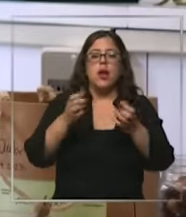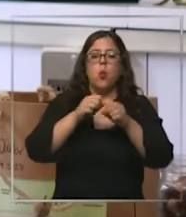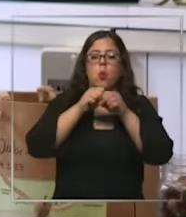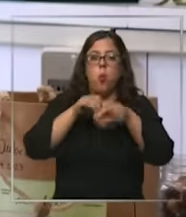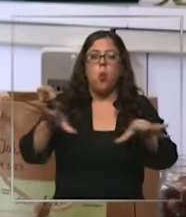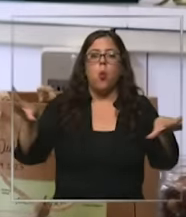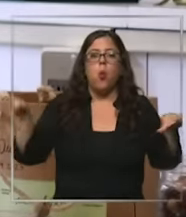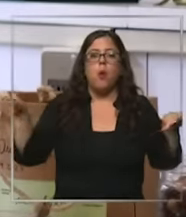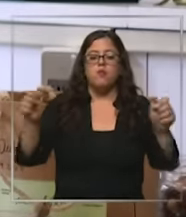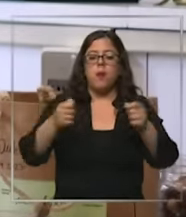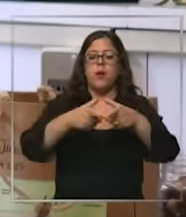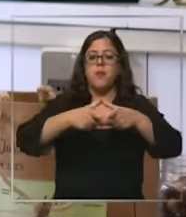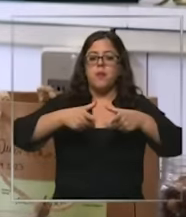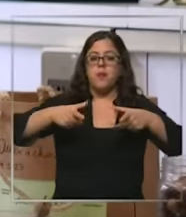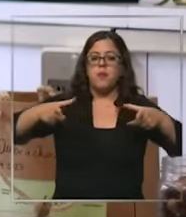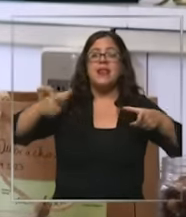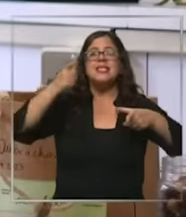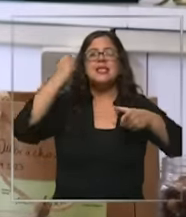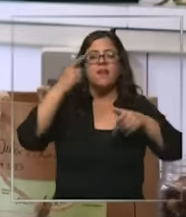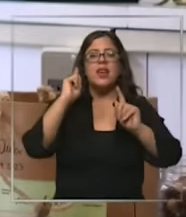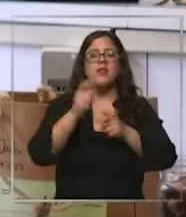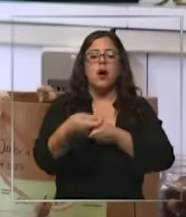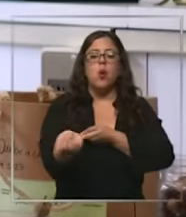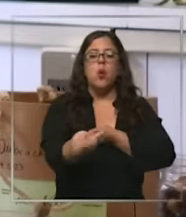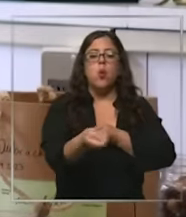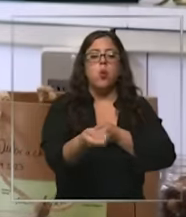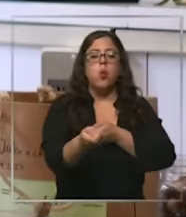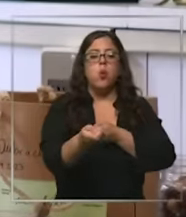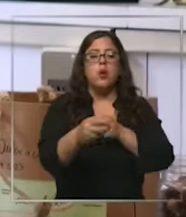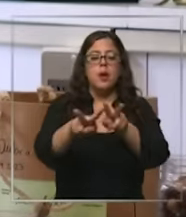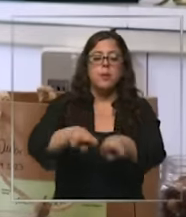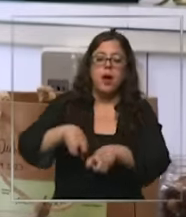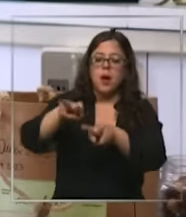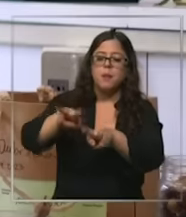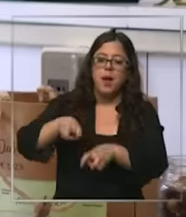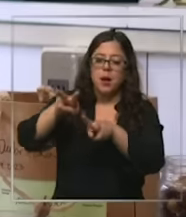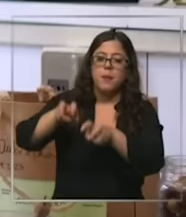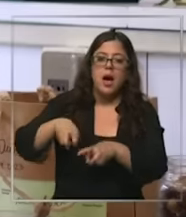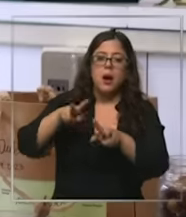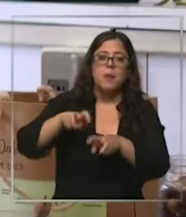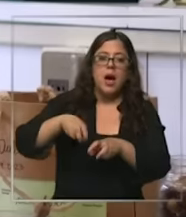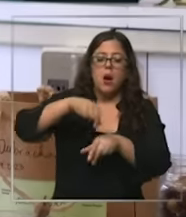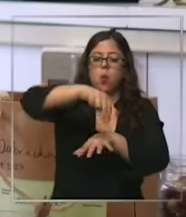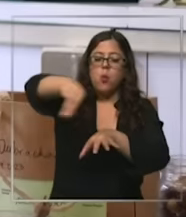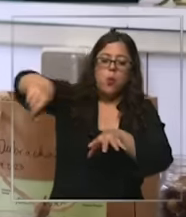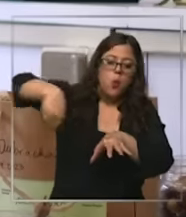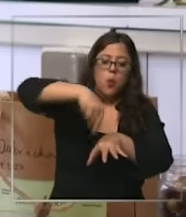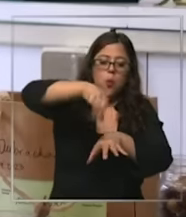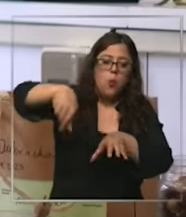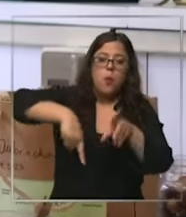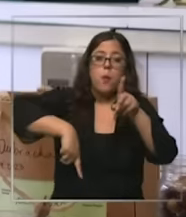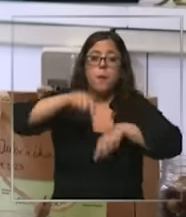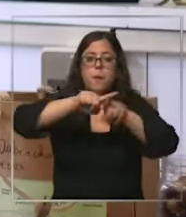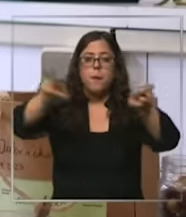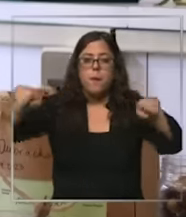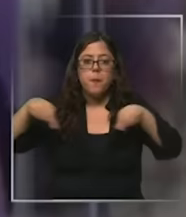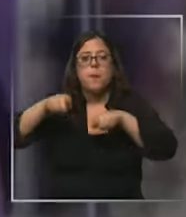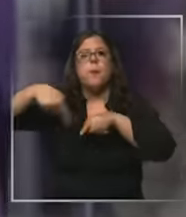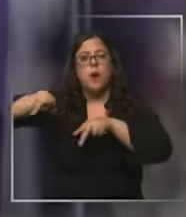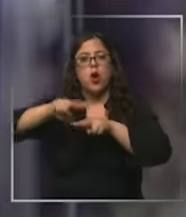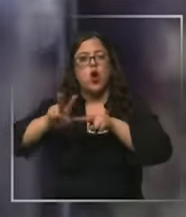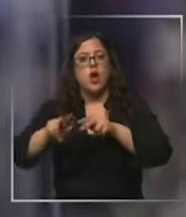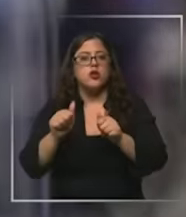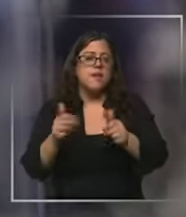masiva. Saben bien que tienen que regar, que tienen que mejorar la tierra. Y eso se ve que lo han hecho bien.